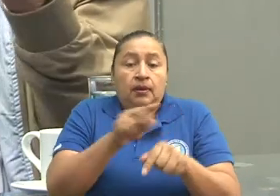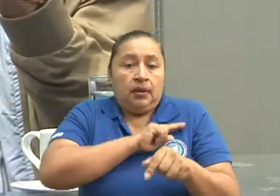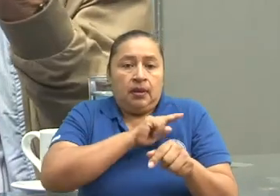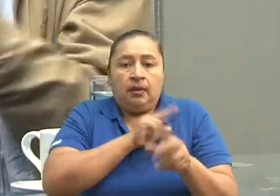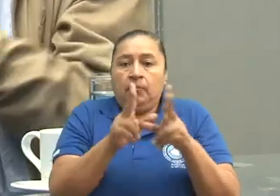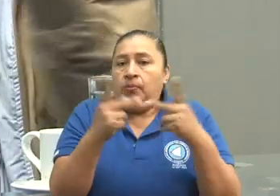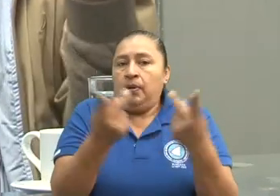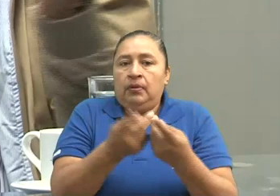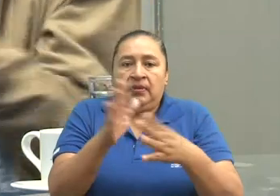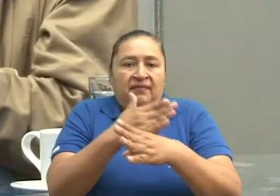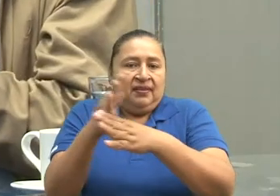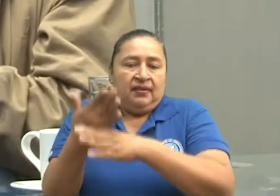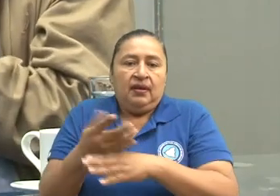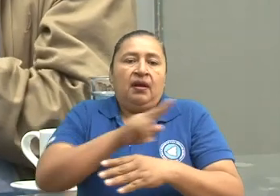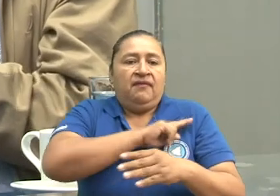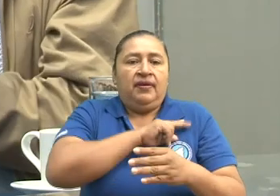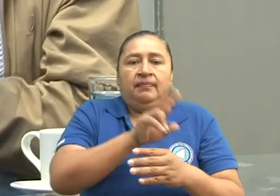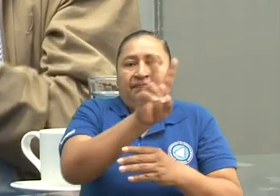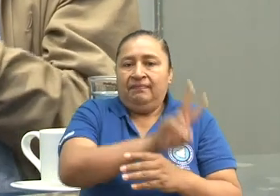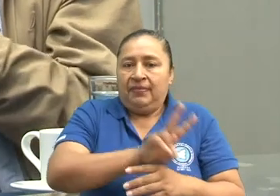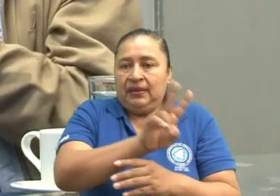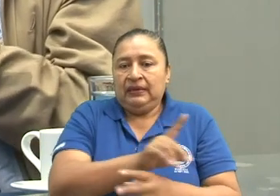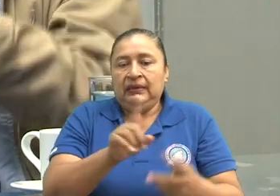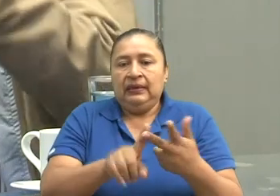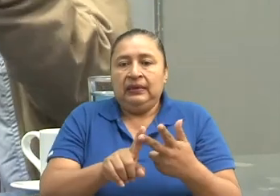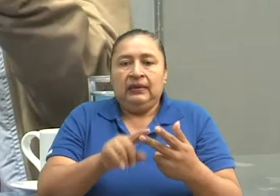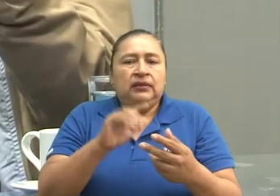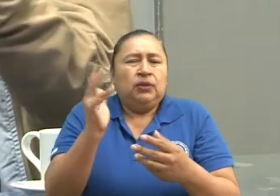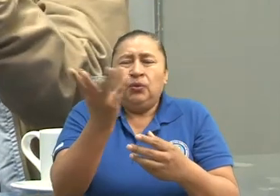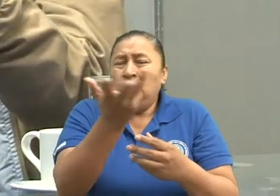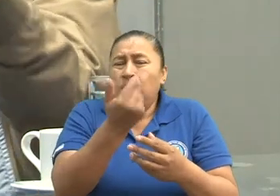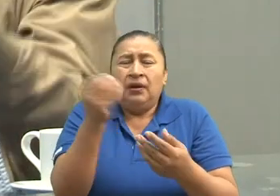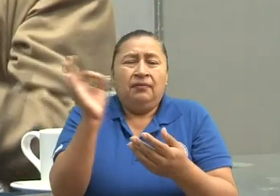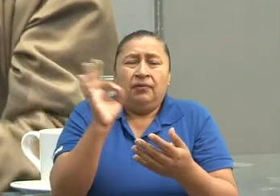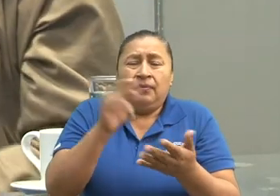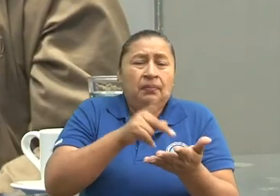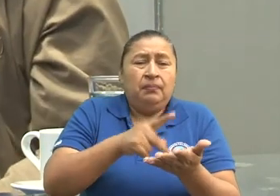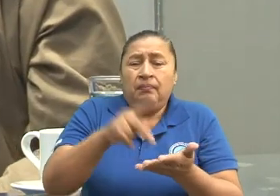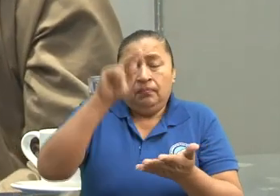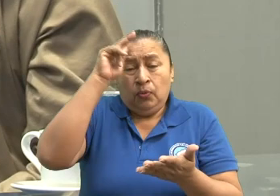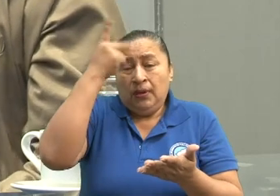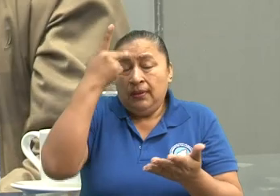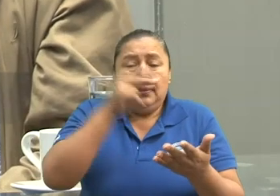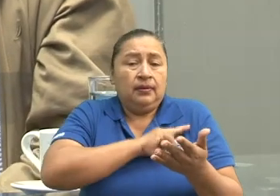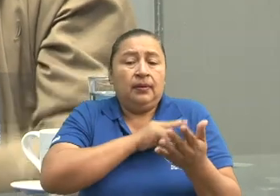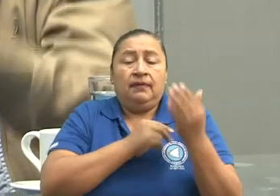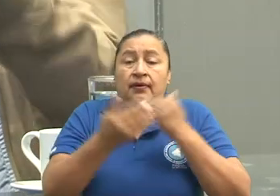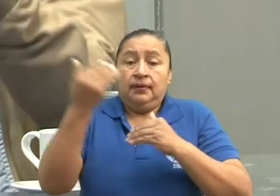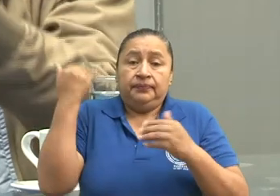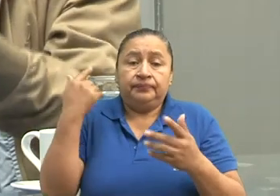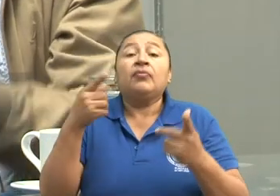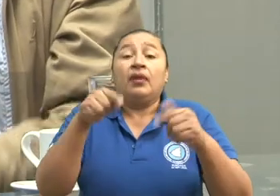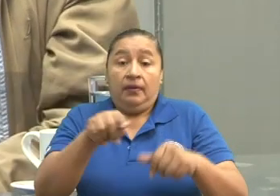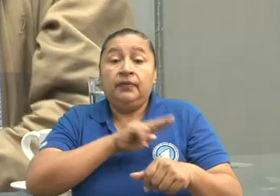todo tipo, pues, eran conservadores, eran de todas las expresiones políticas que pudieran existir en aquel momento. Hasta